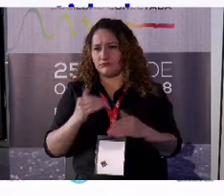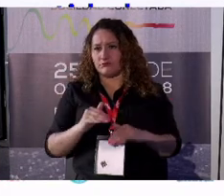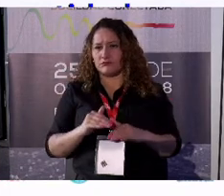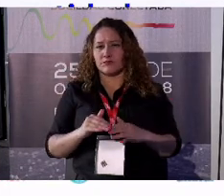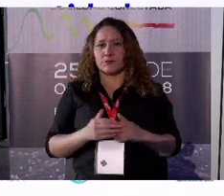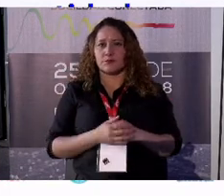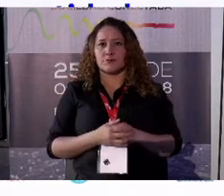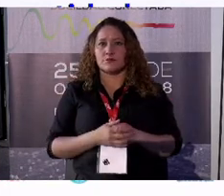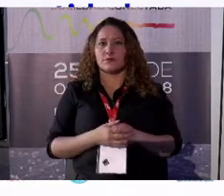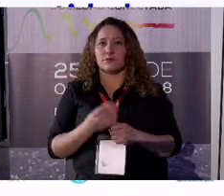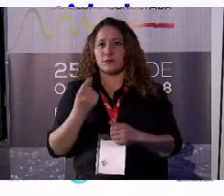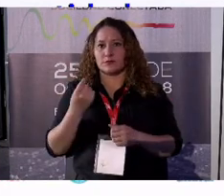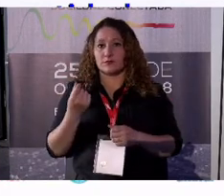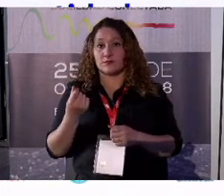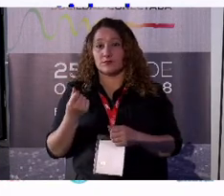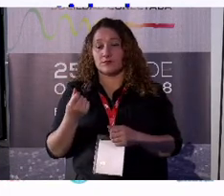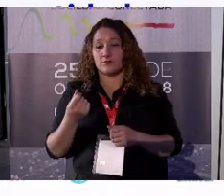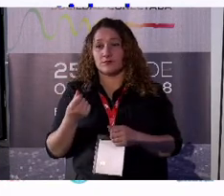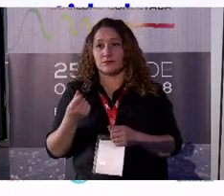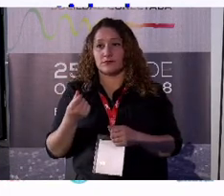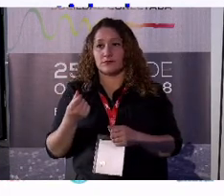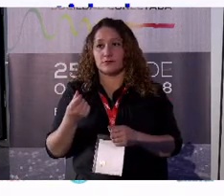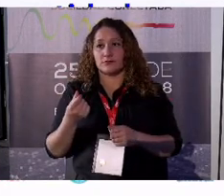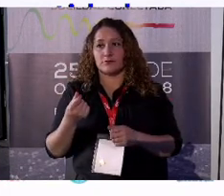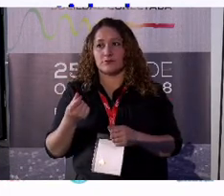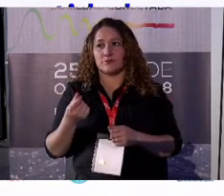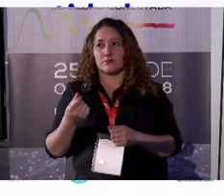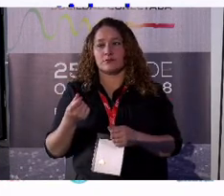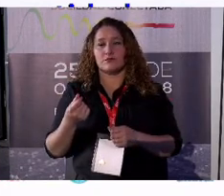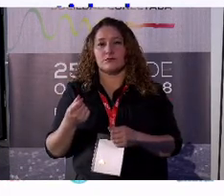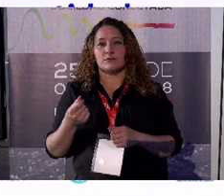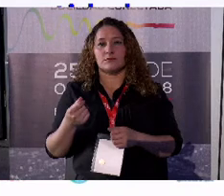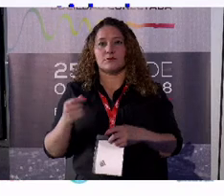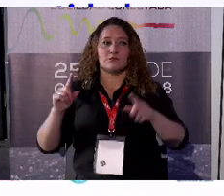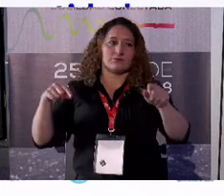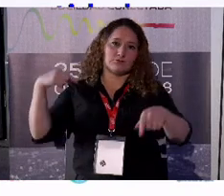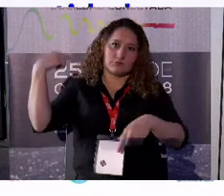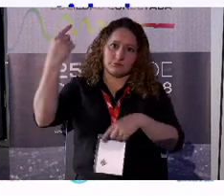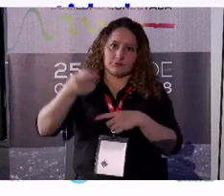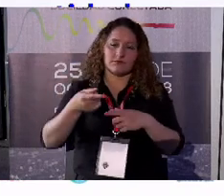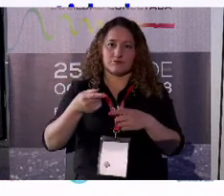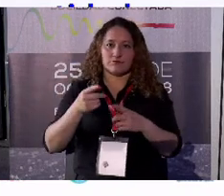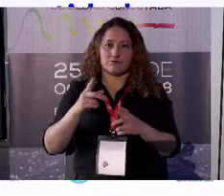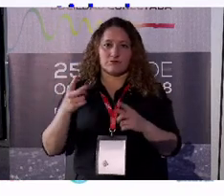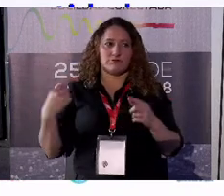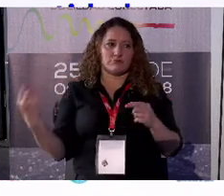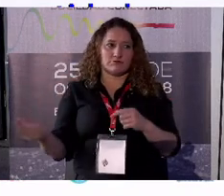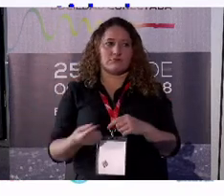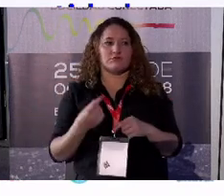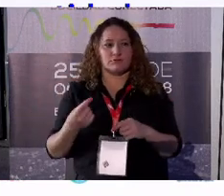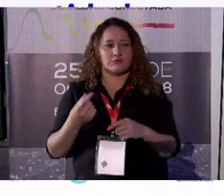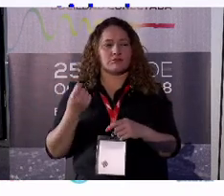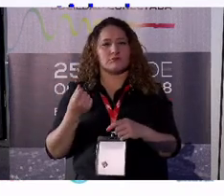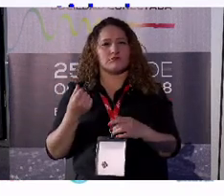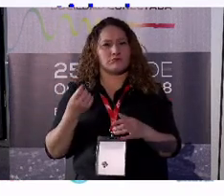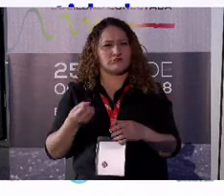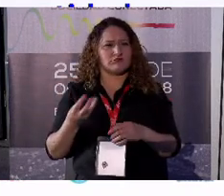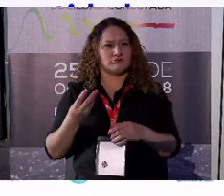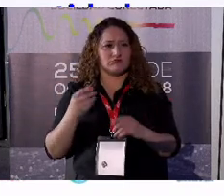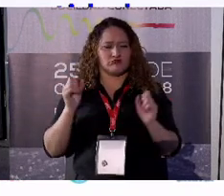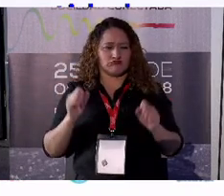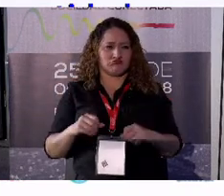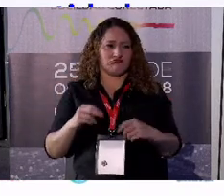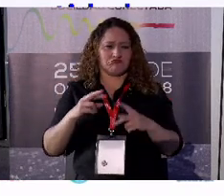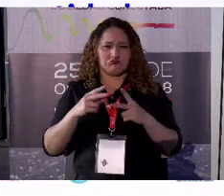anterior y un valor que está siendo pedido para la siguiente ronda. Entonces, los valores pueden ser en cualquiera de esos